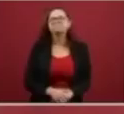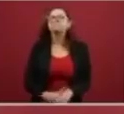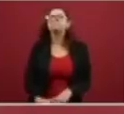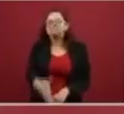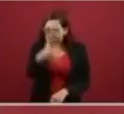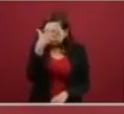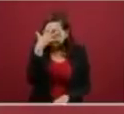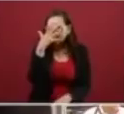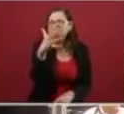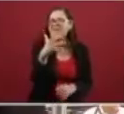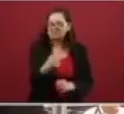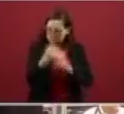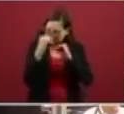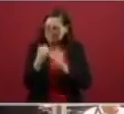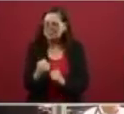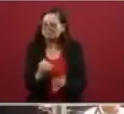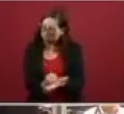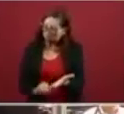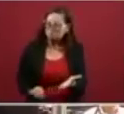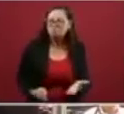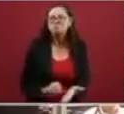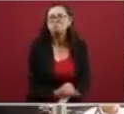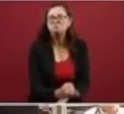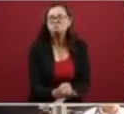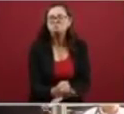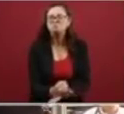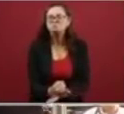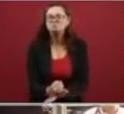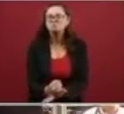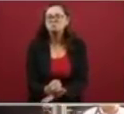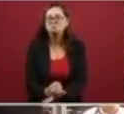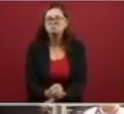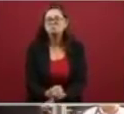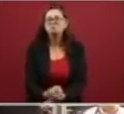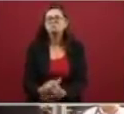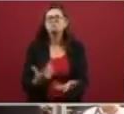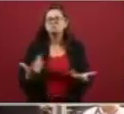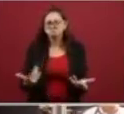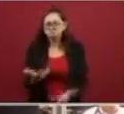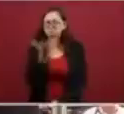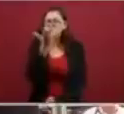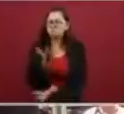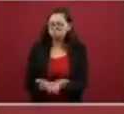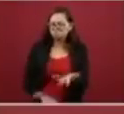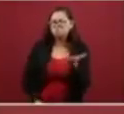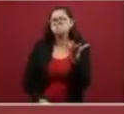cosa es actuar con prudencia,